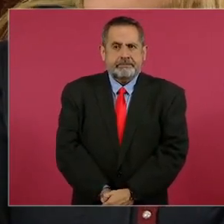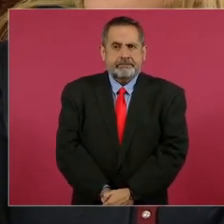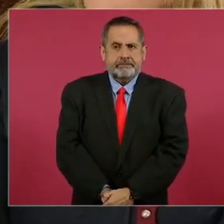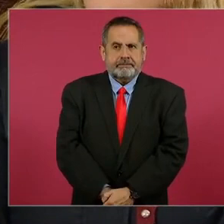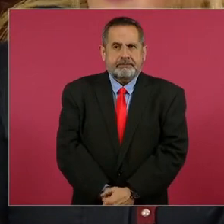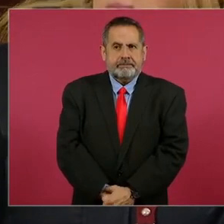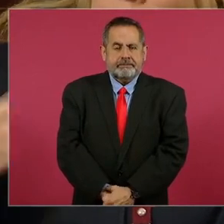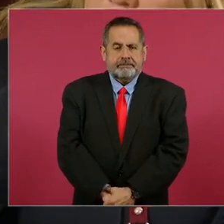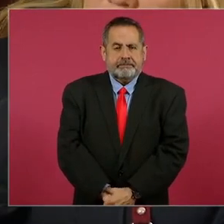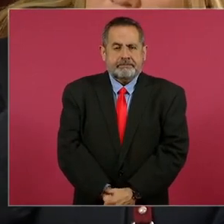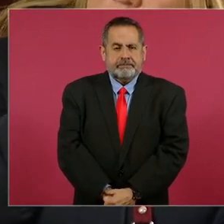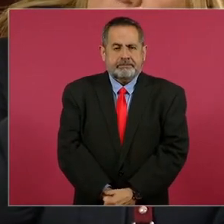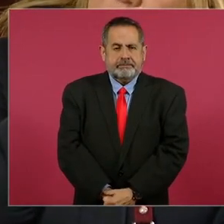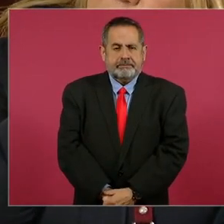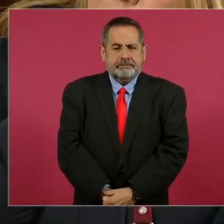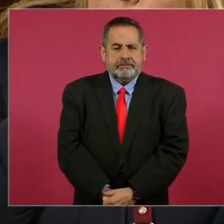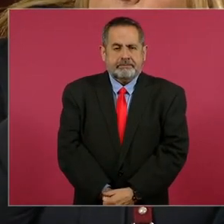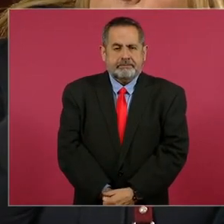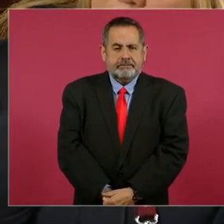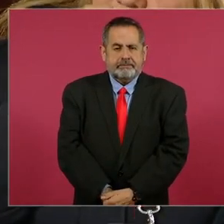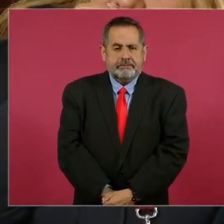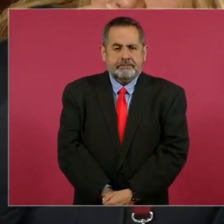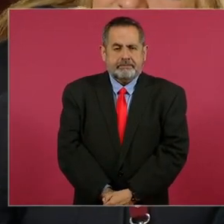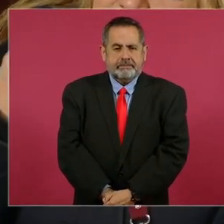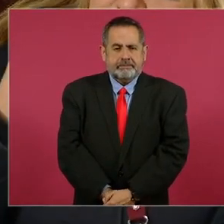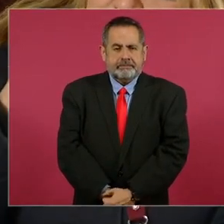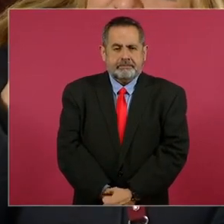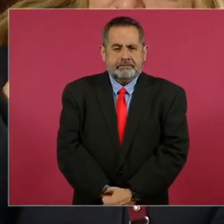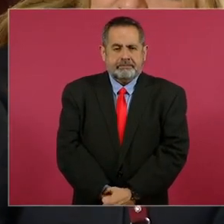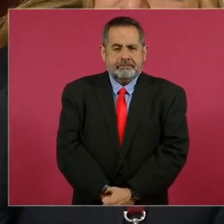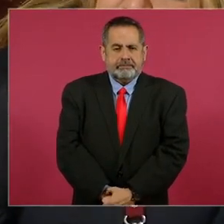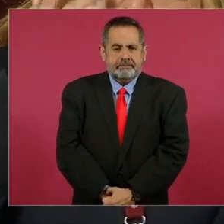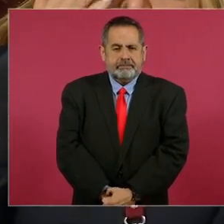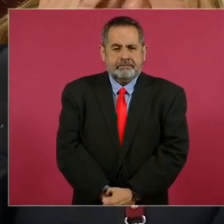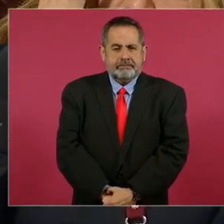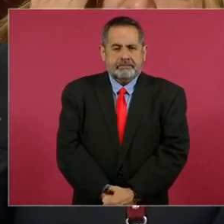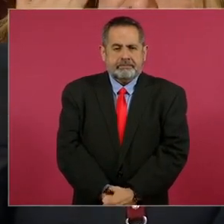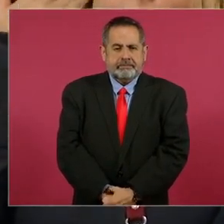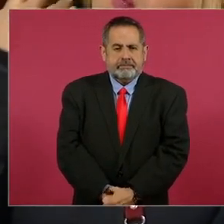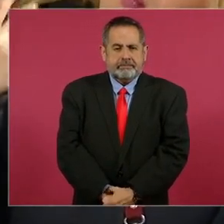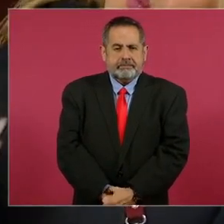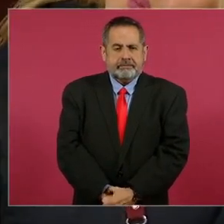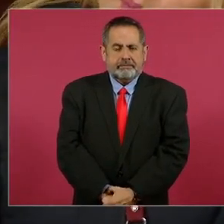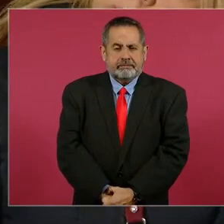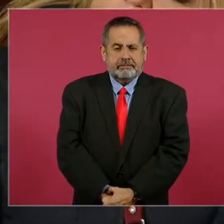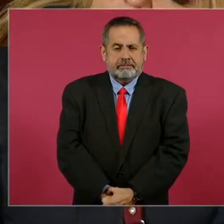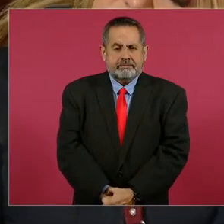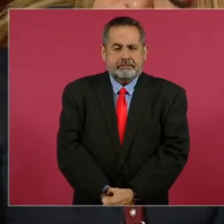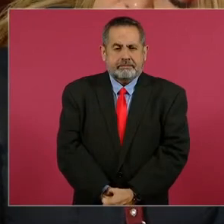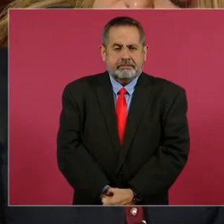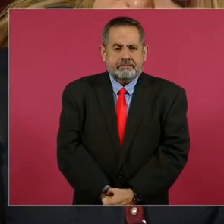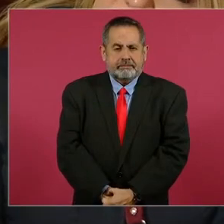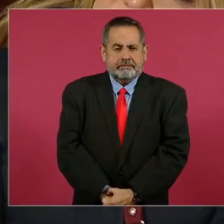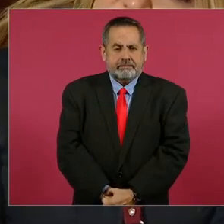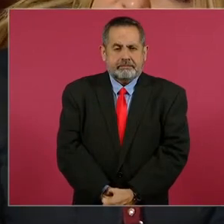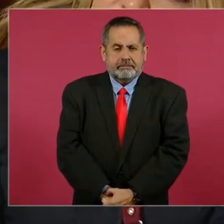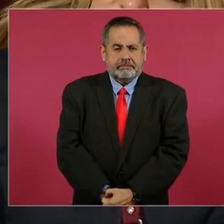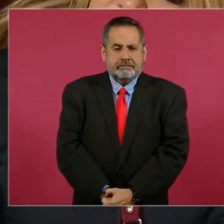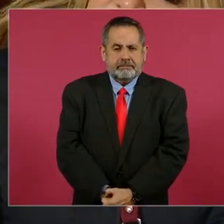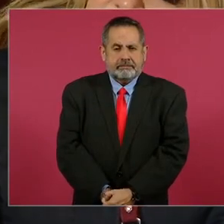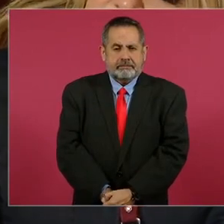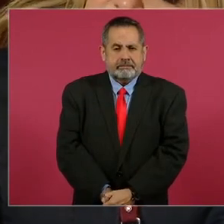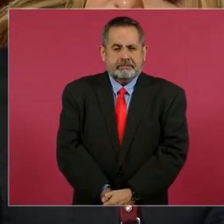que una familia le tomen una denuncia si no lleva todos esos datos. Quiero pensar, no sé, a menos de que